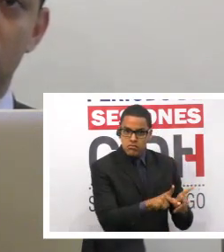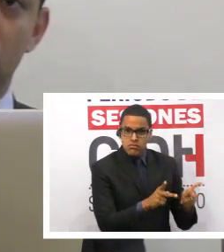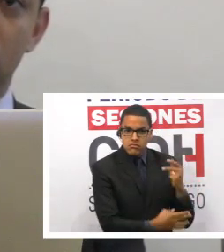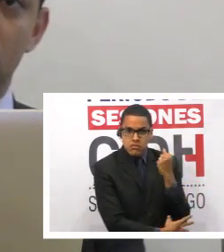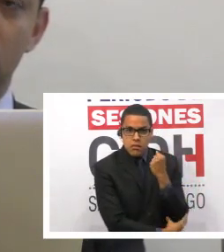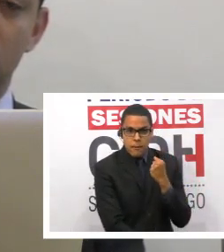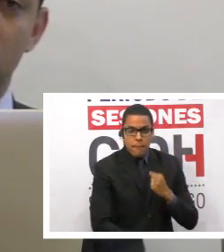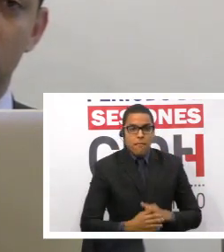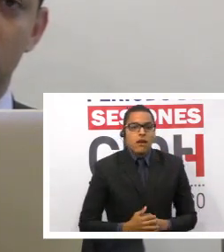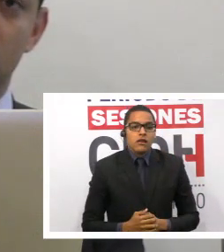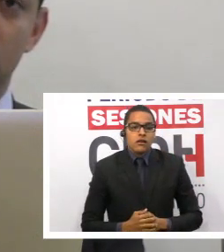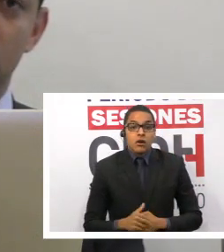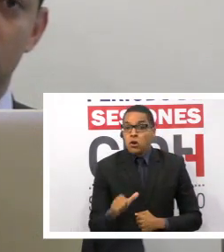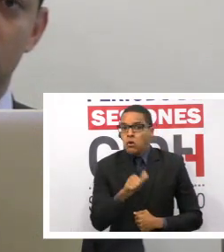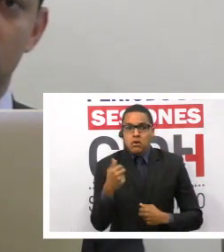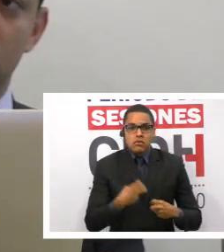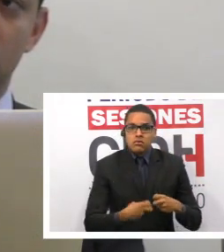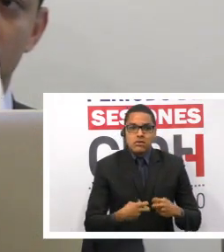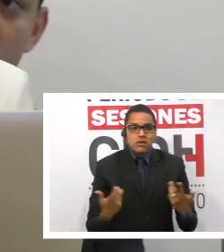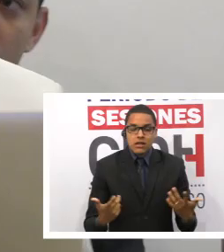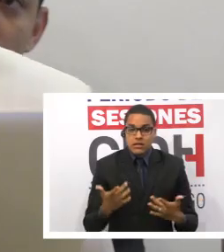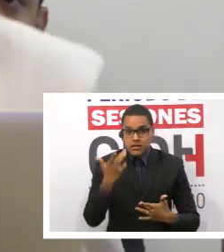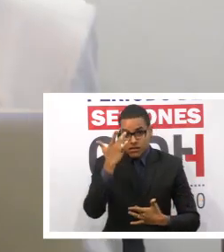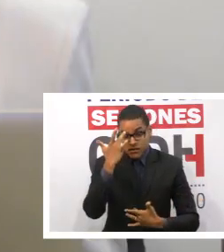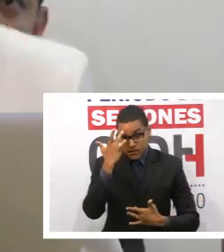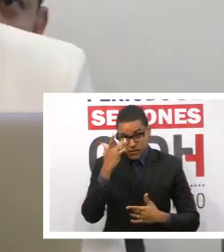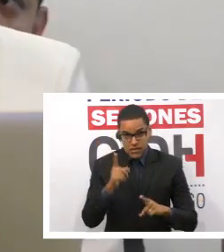como la diabetes o la obesidad